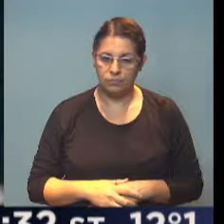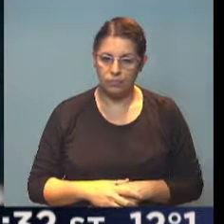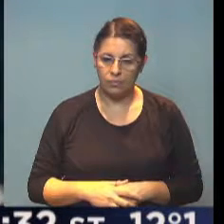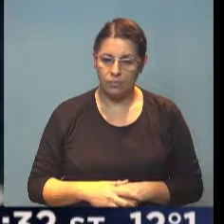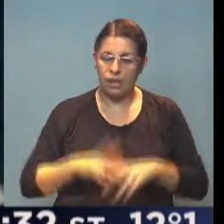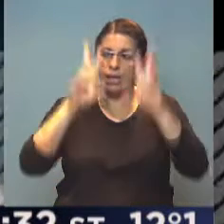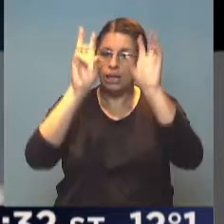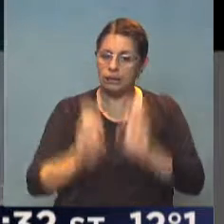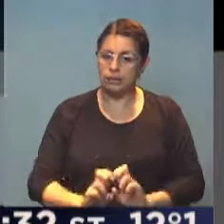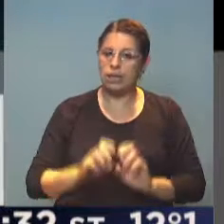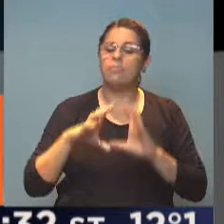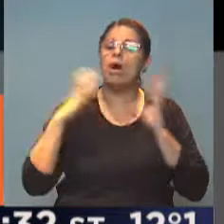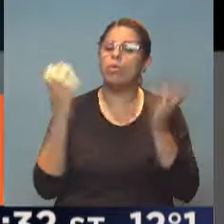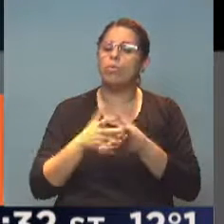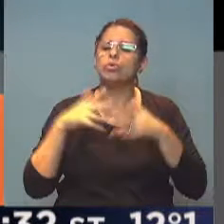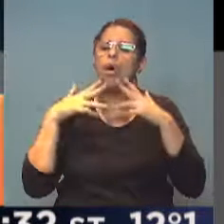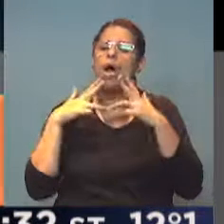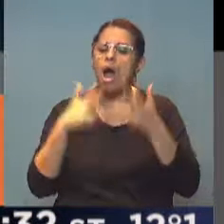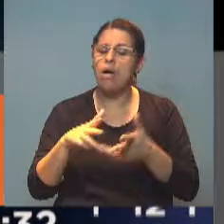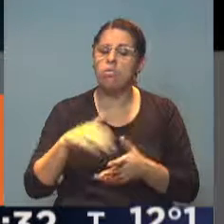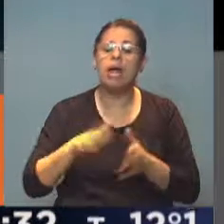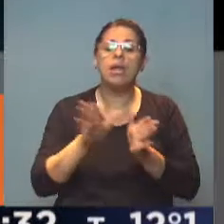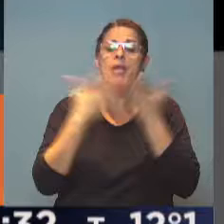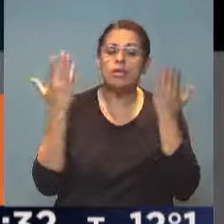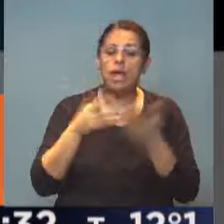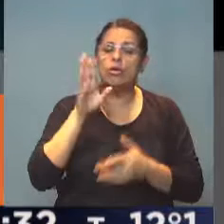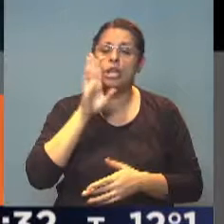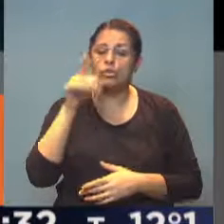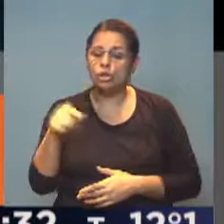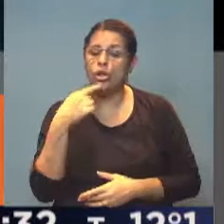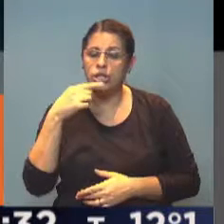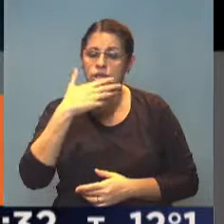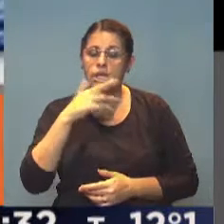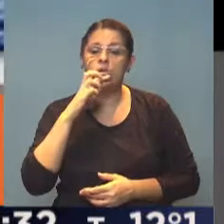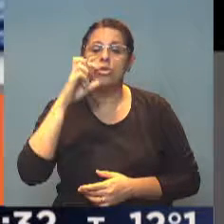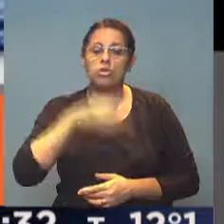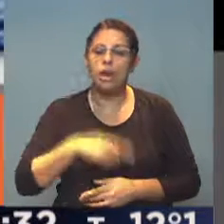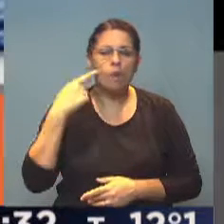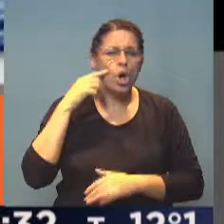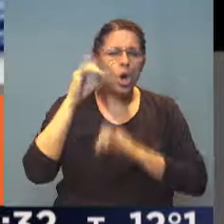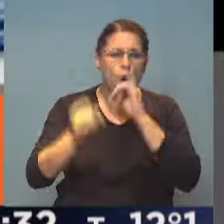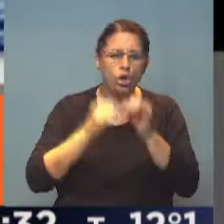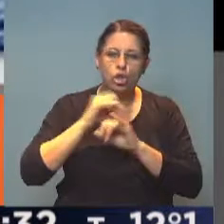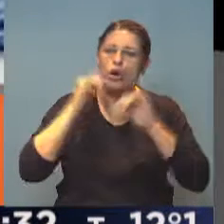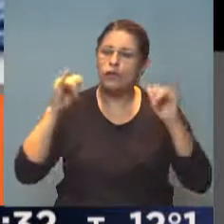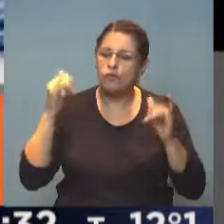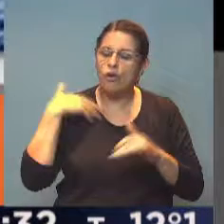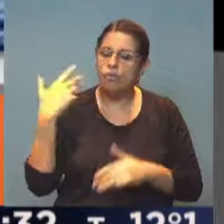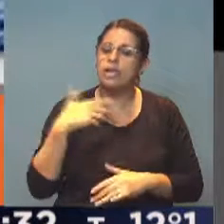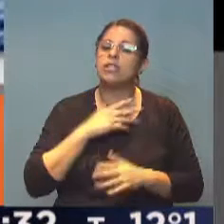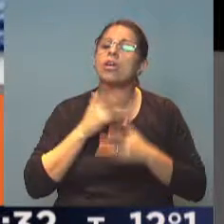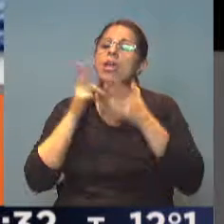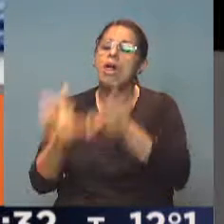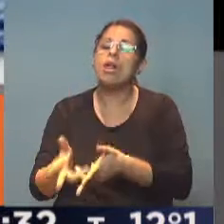Y de este tema habló el mundo hoy. El diario estadounidense The Washington Post asegura que Donald Trump reveló información altamente clasificada al canciller